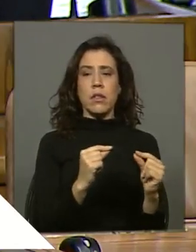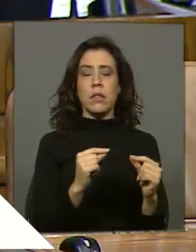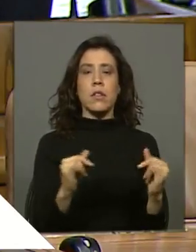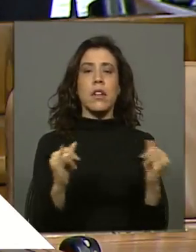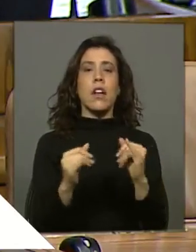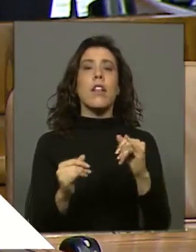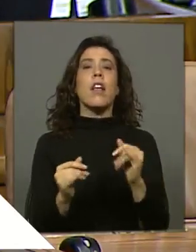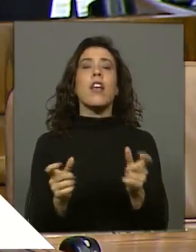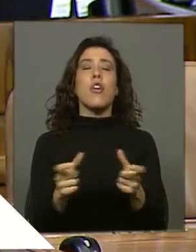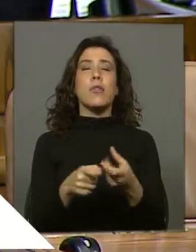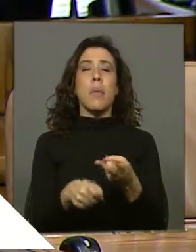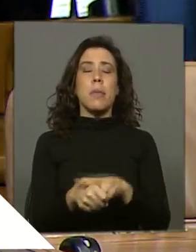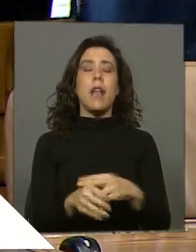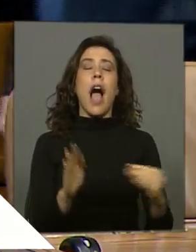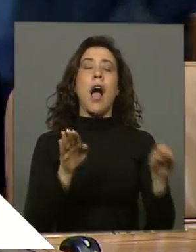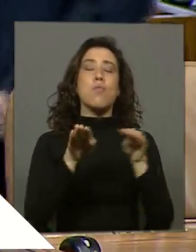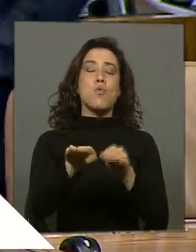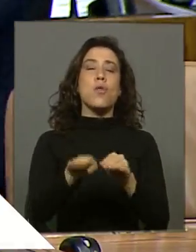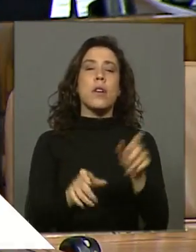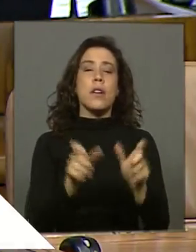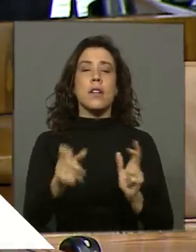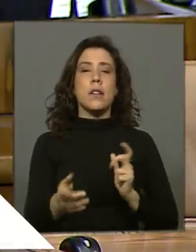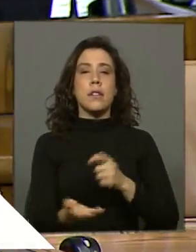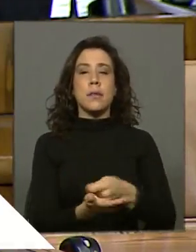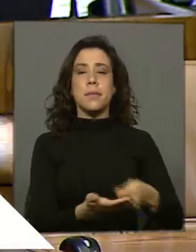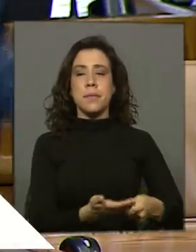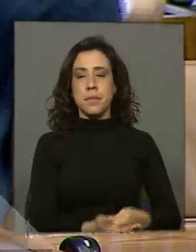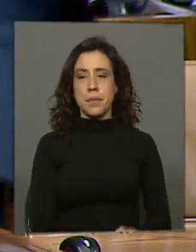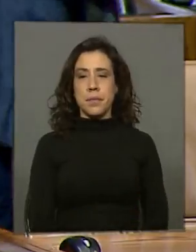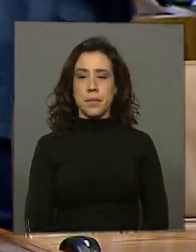la comisión mixta y a favor de los consumidores presidente muchas gracias